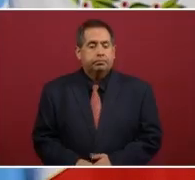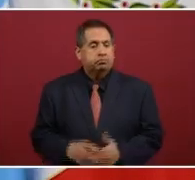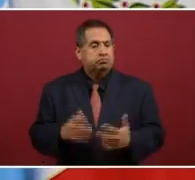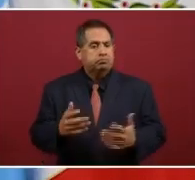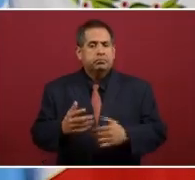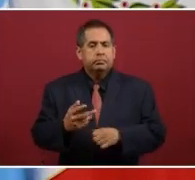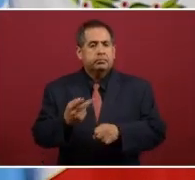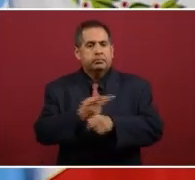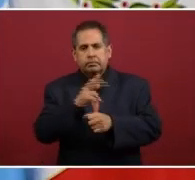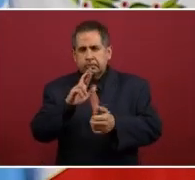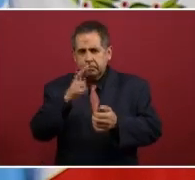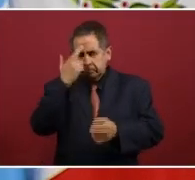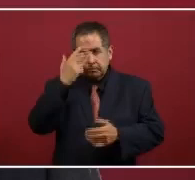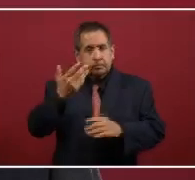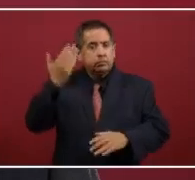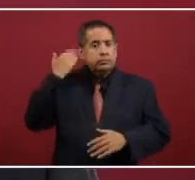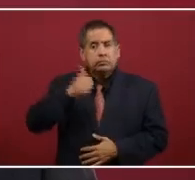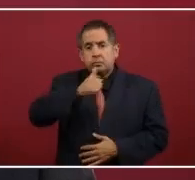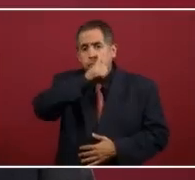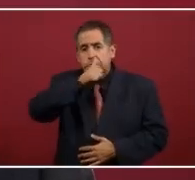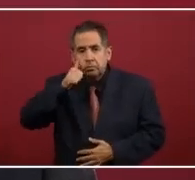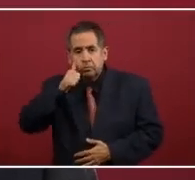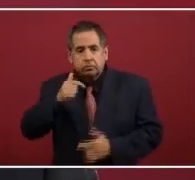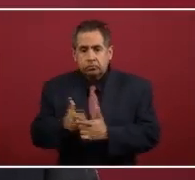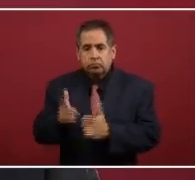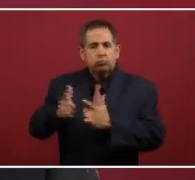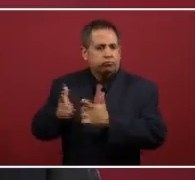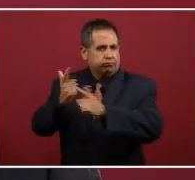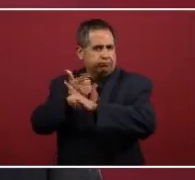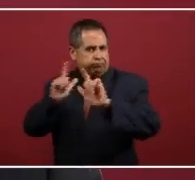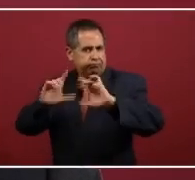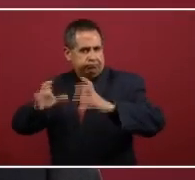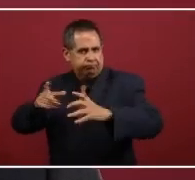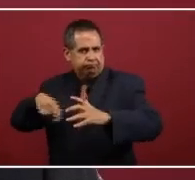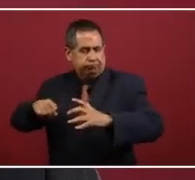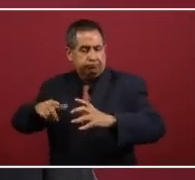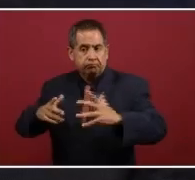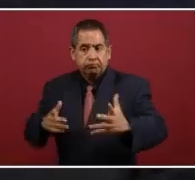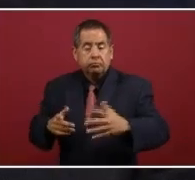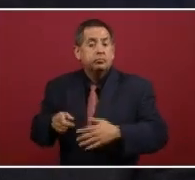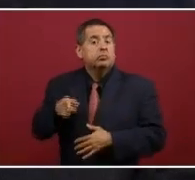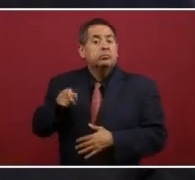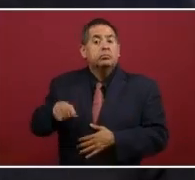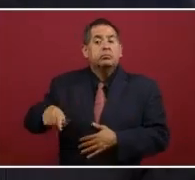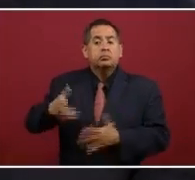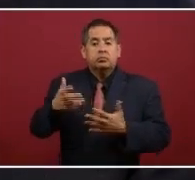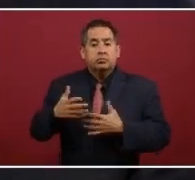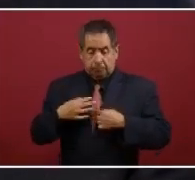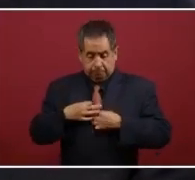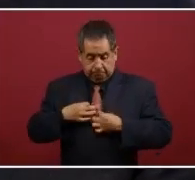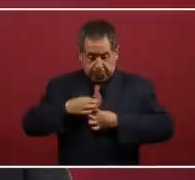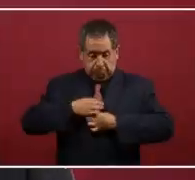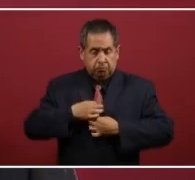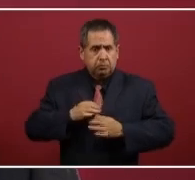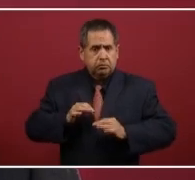Lo que hacía Juárez, lo que hacían los liberales, surcían sus